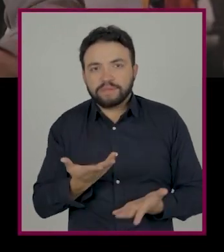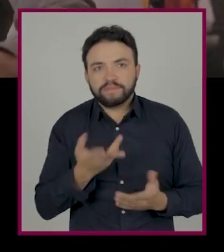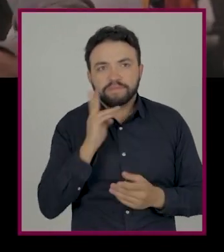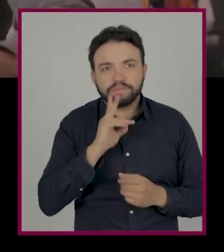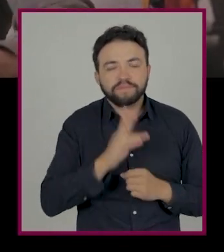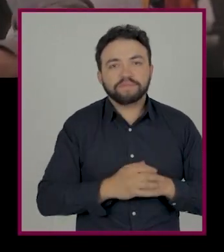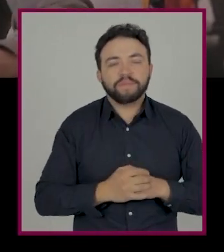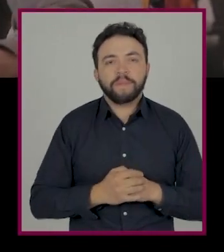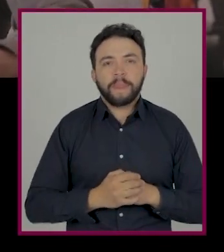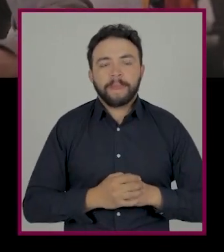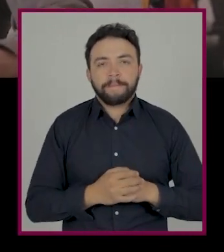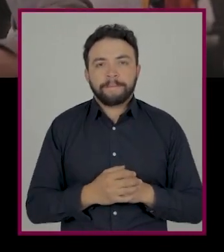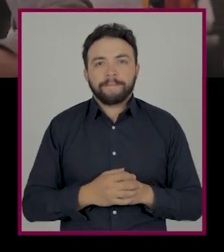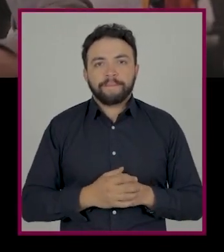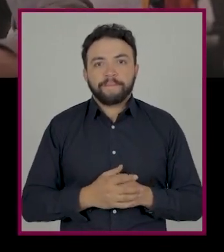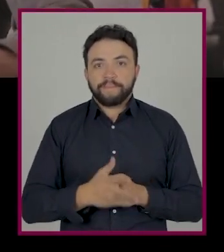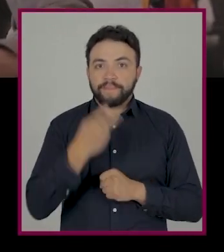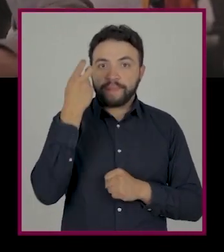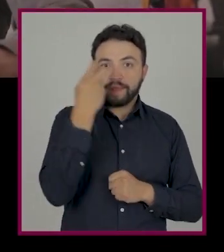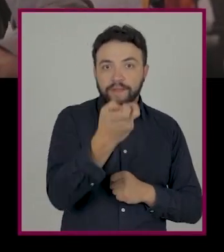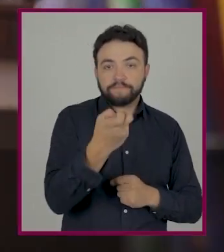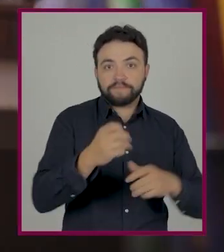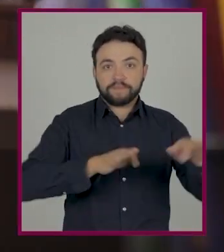esa información.